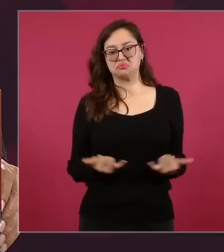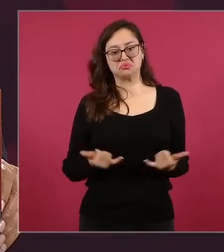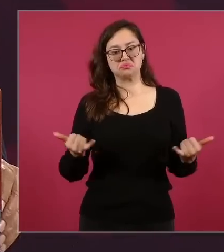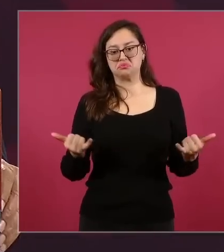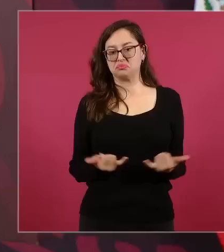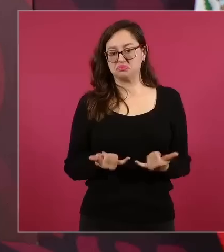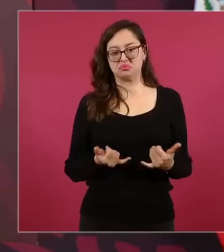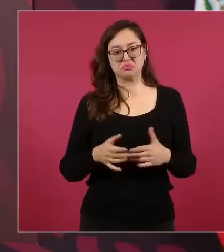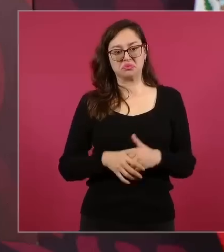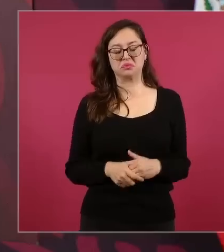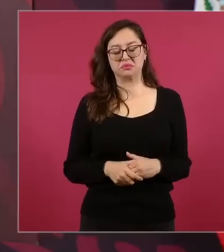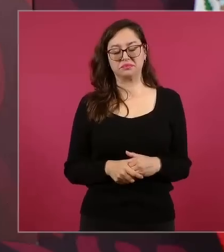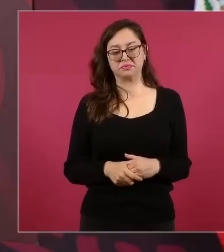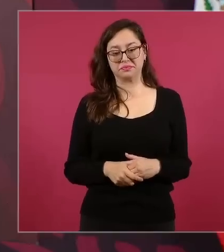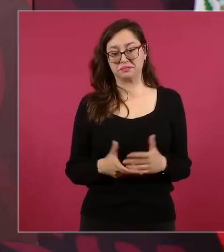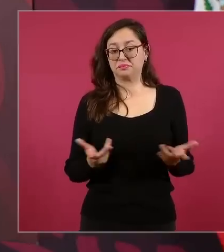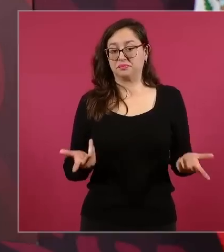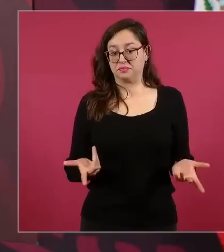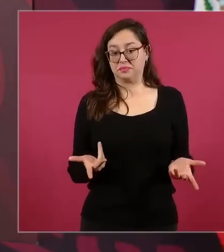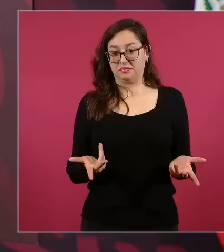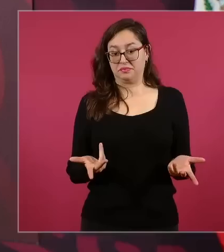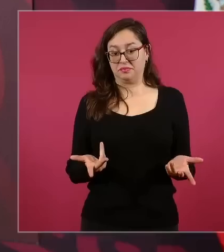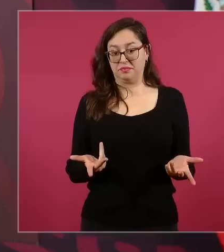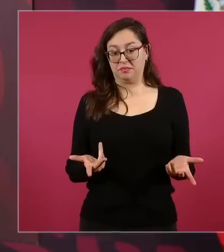Regresando, cerrando el paréntesis,